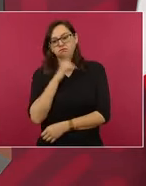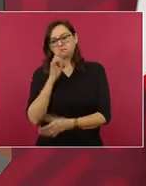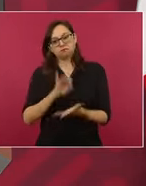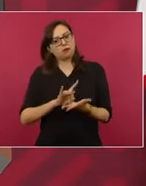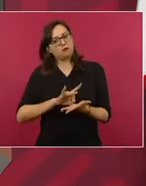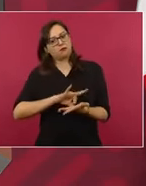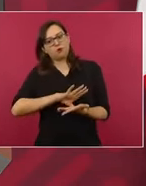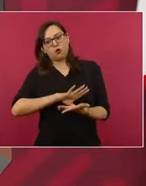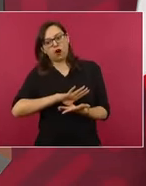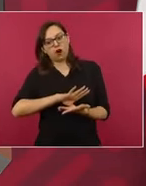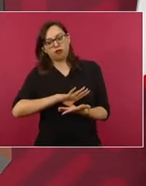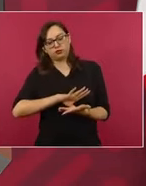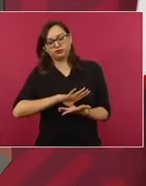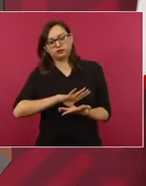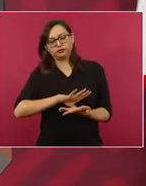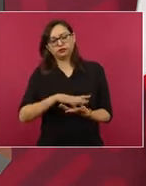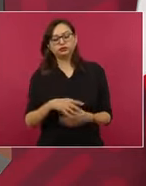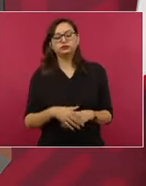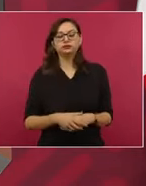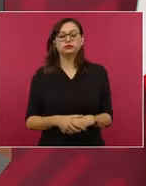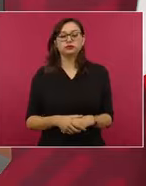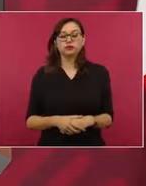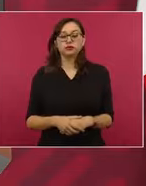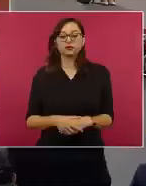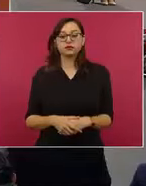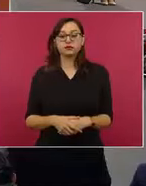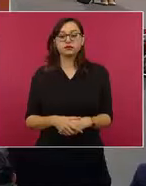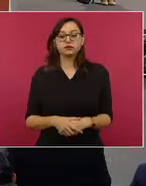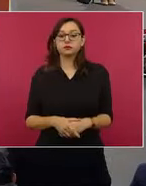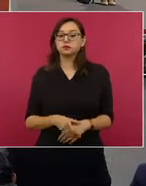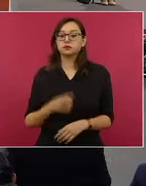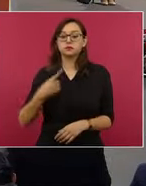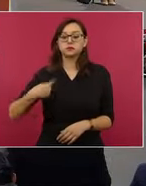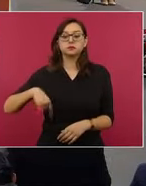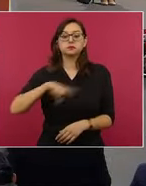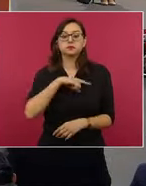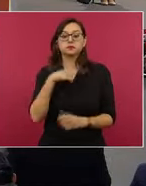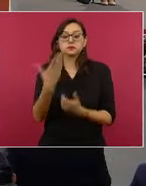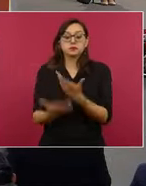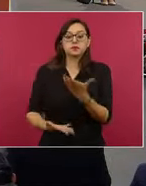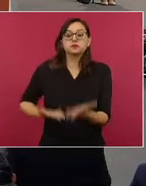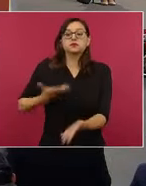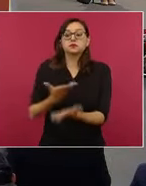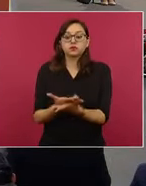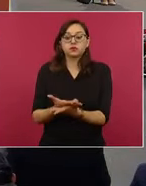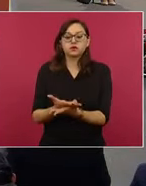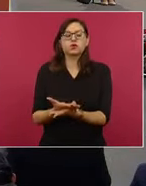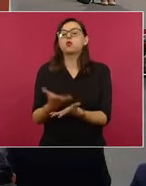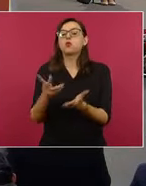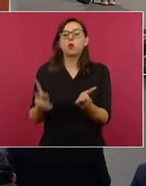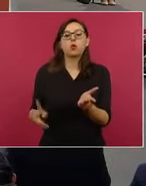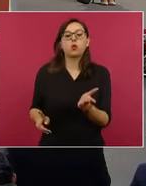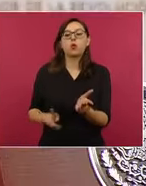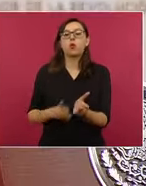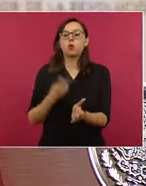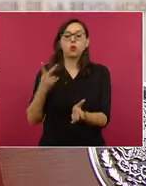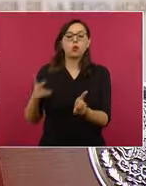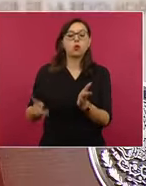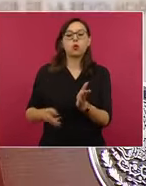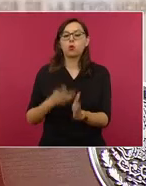Lo que hemos nosotros planteado es que no